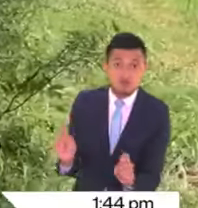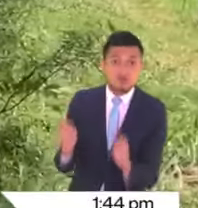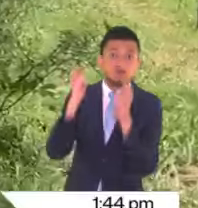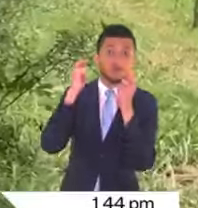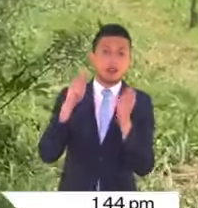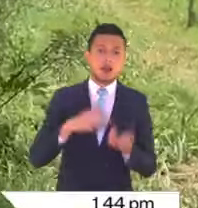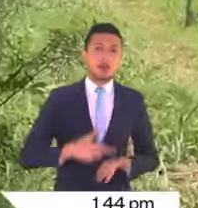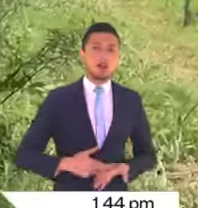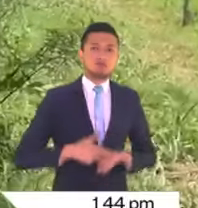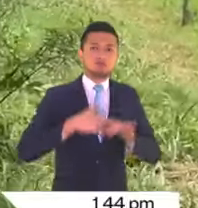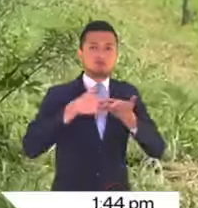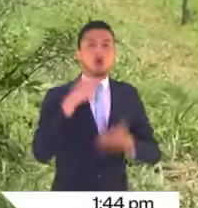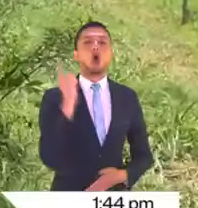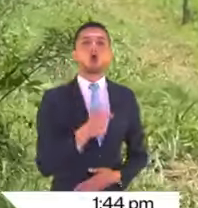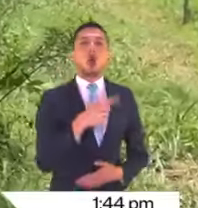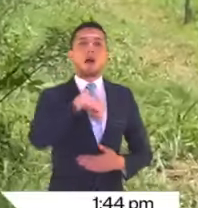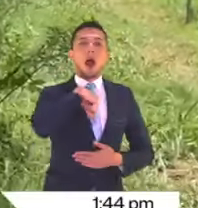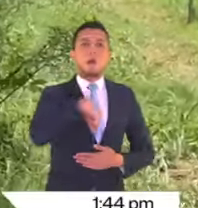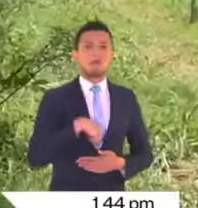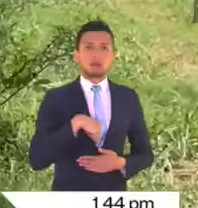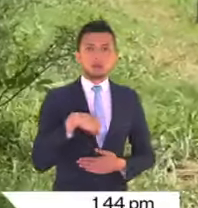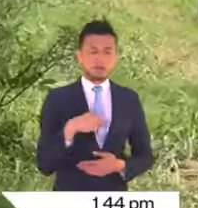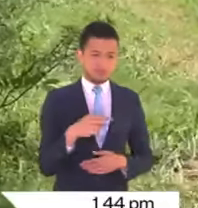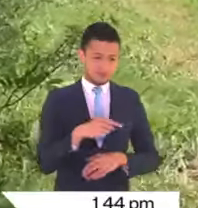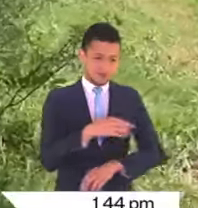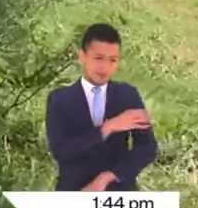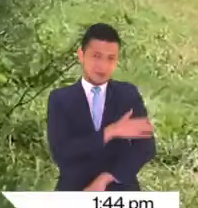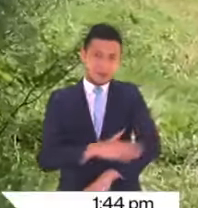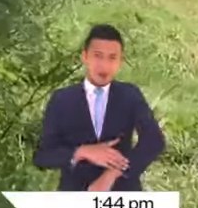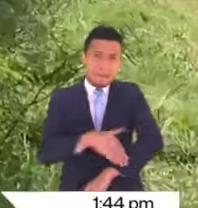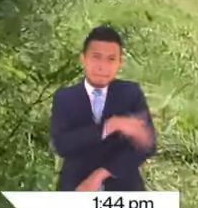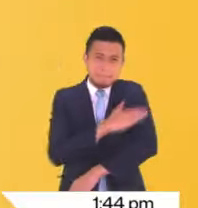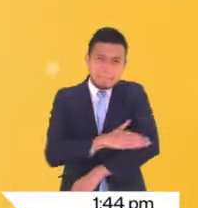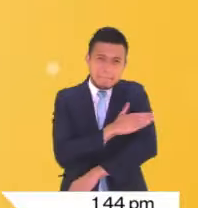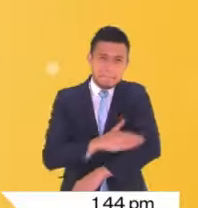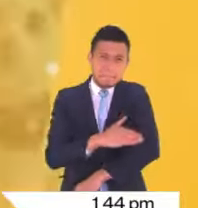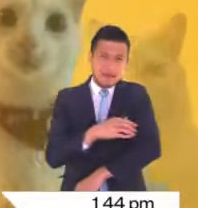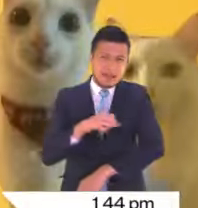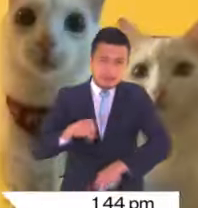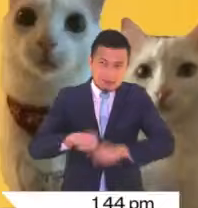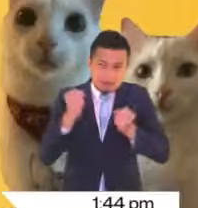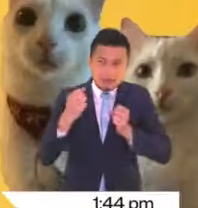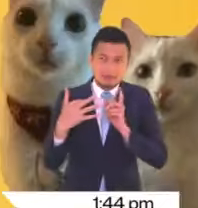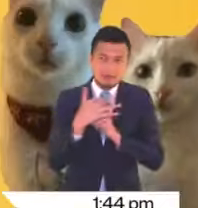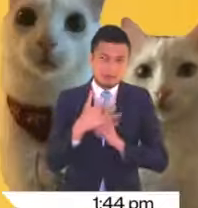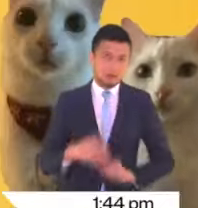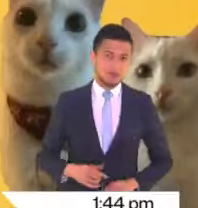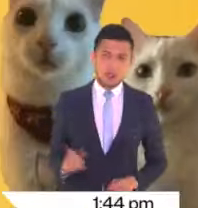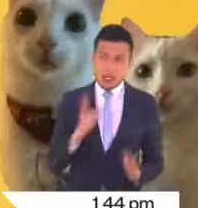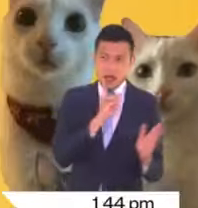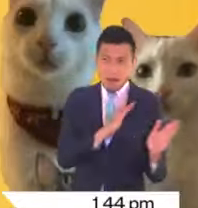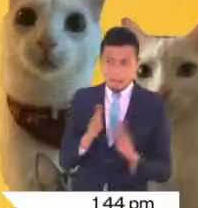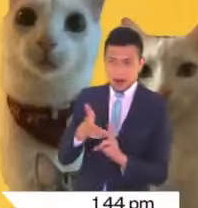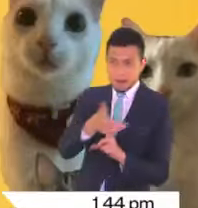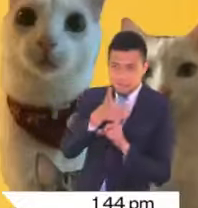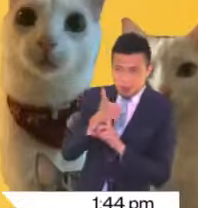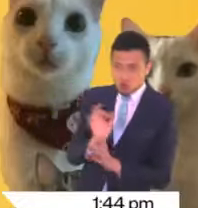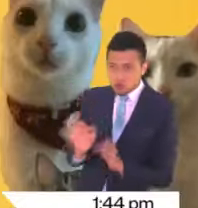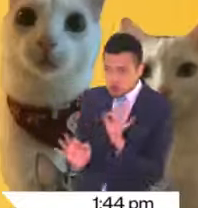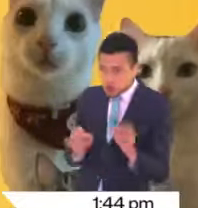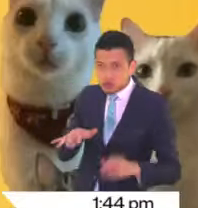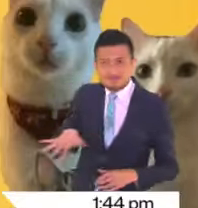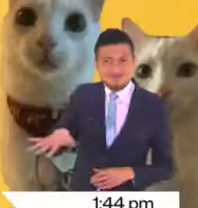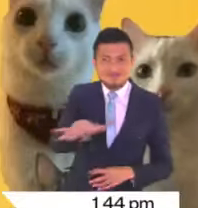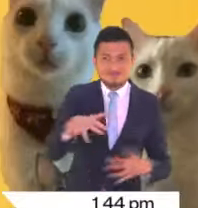recuperado porque tenía unas lesiones en la piel, estaba bastante afectado. Hace parte de este plan de protección y conservación de especies